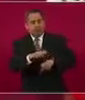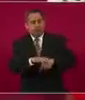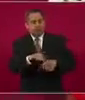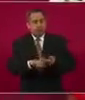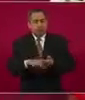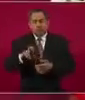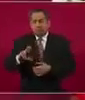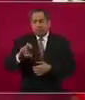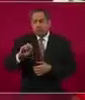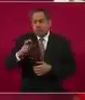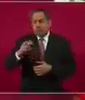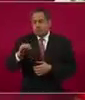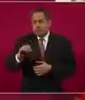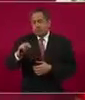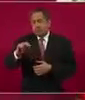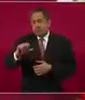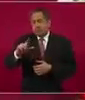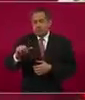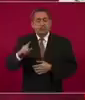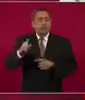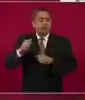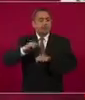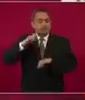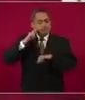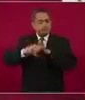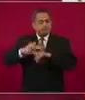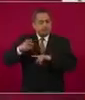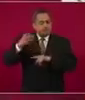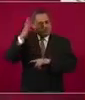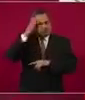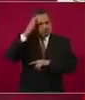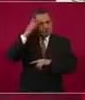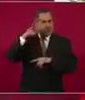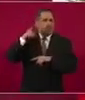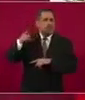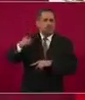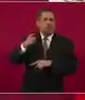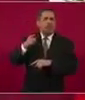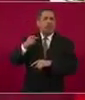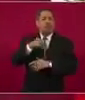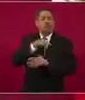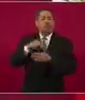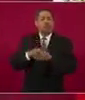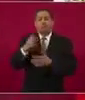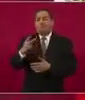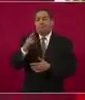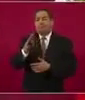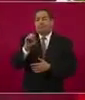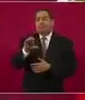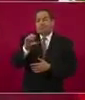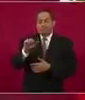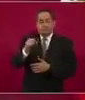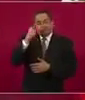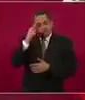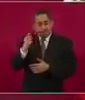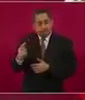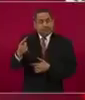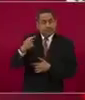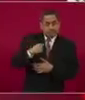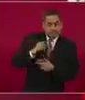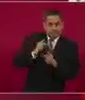Nale, que es la encargada de la obra de Dos Bocas, para que nos